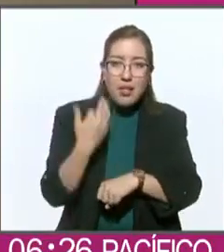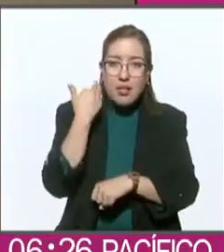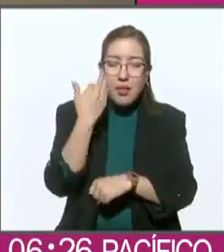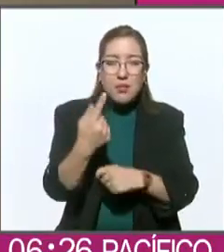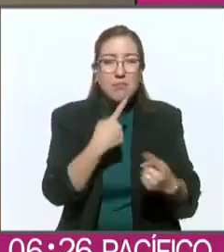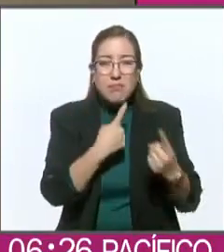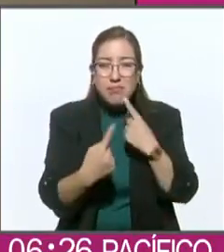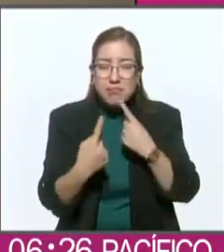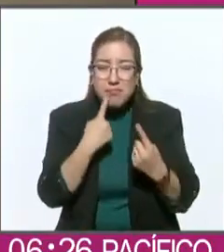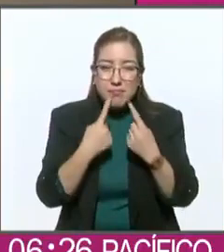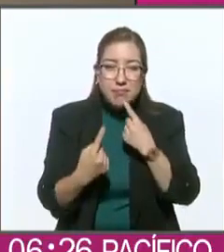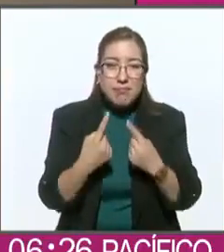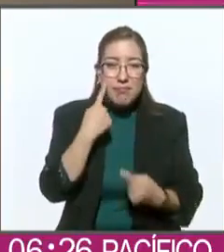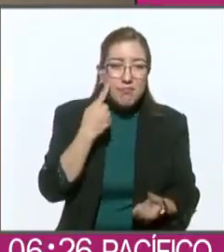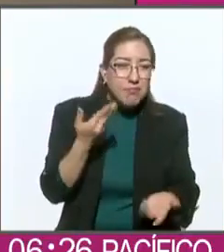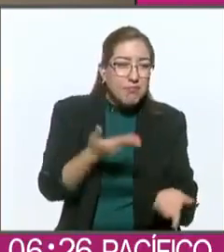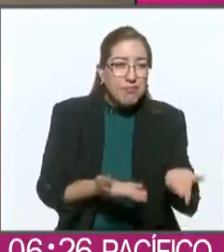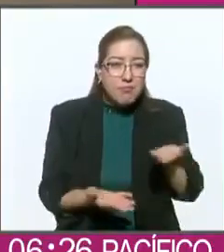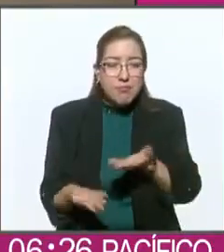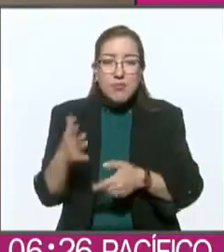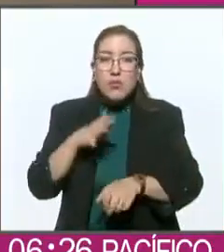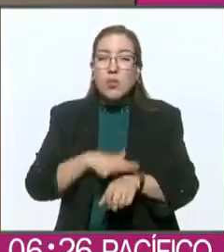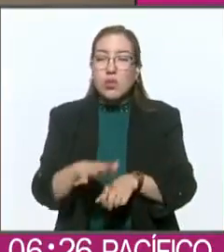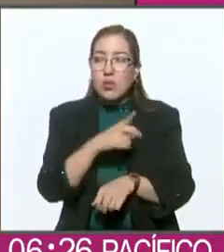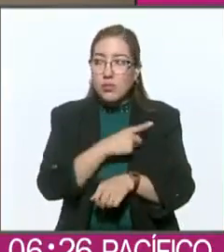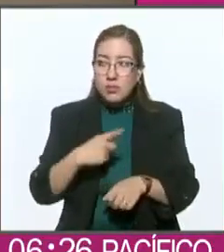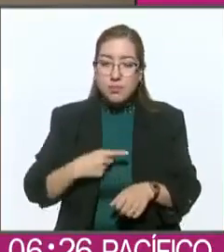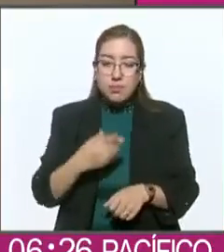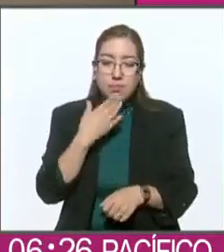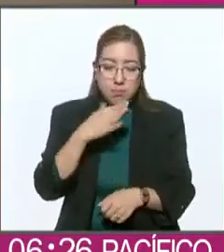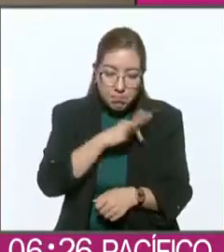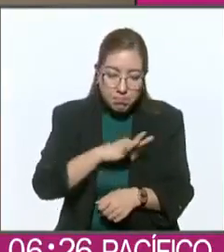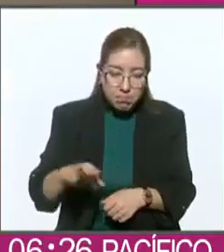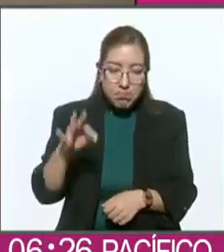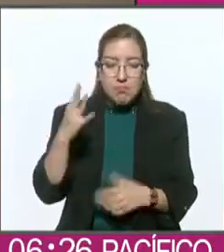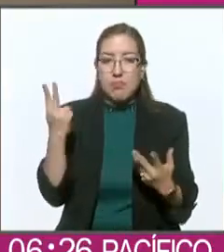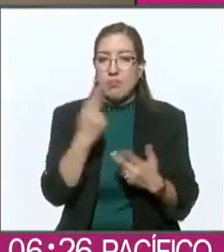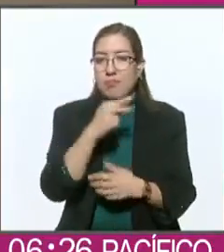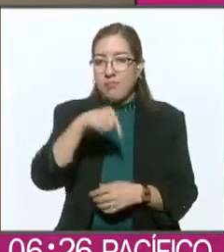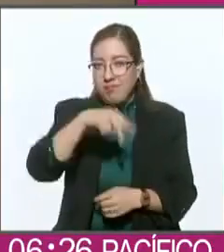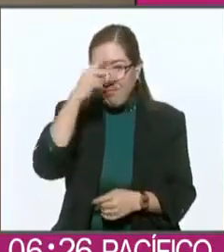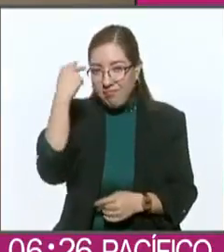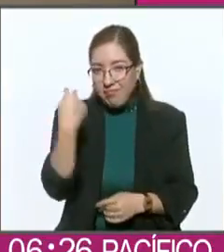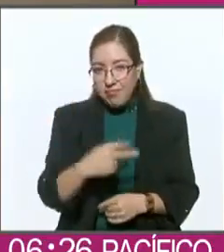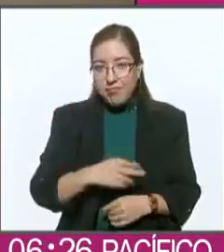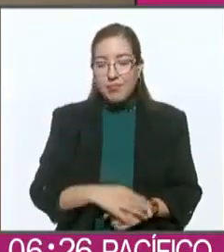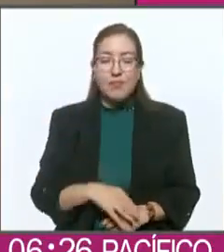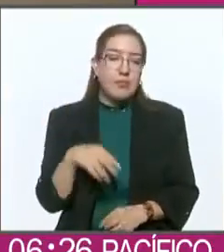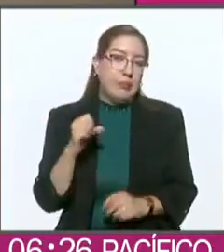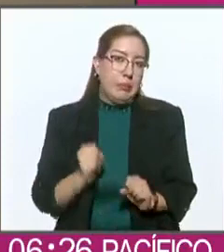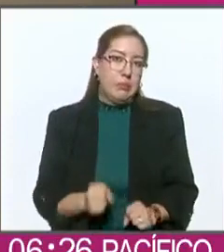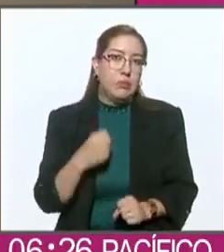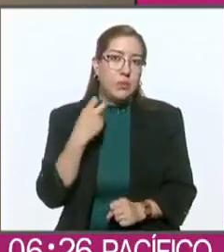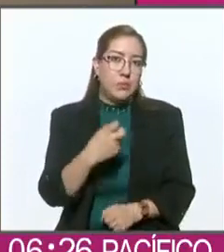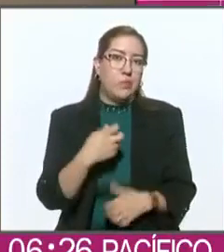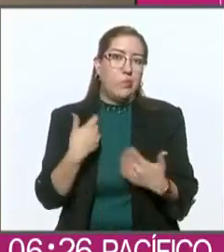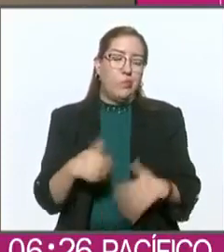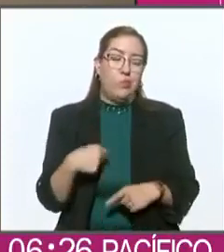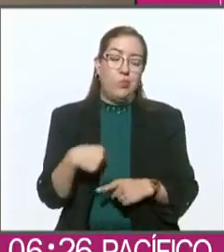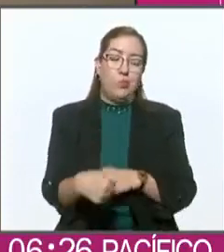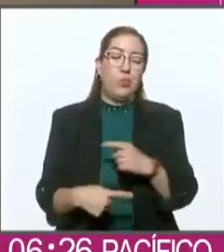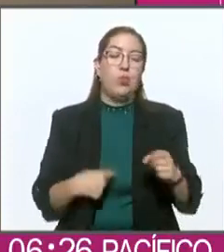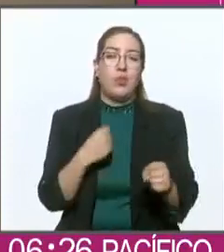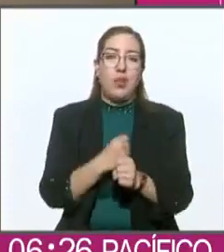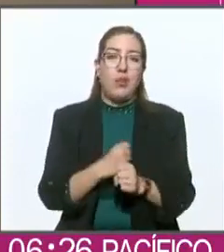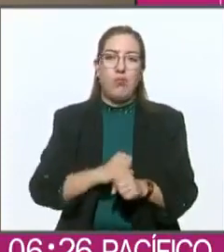buscar los consensos que puedan ser posibles y que sean necesarios para México. Seguramente será un año y